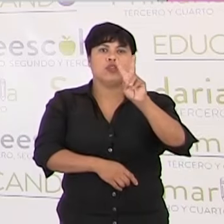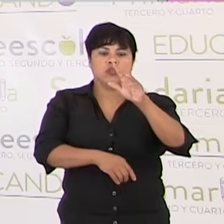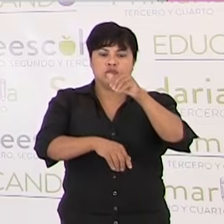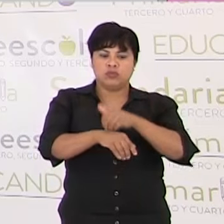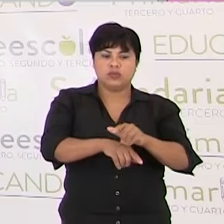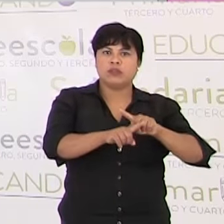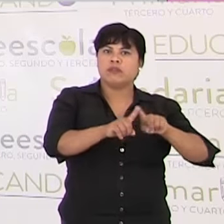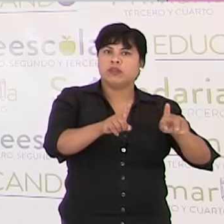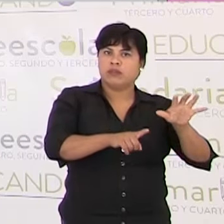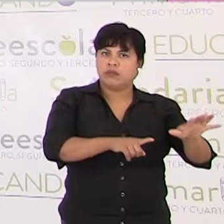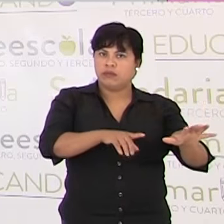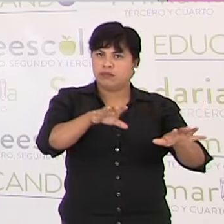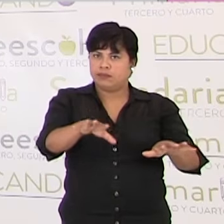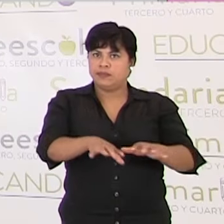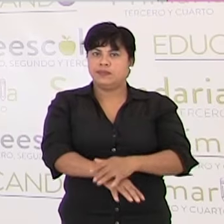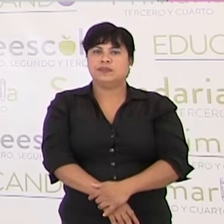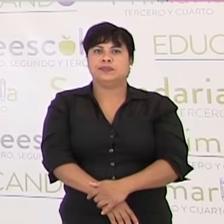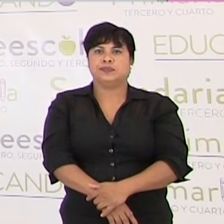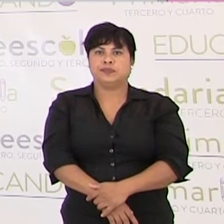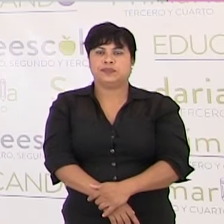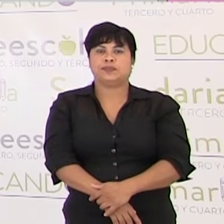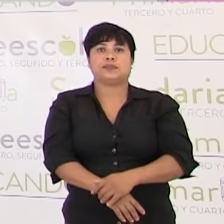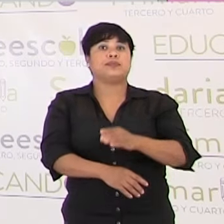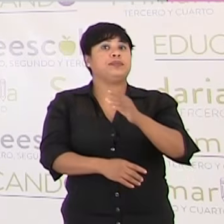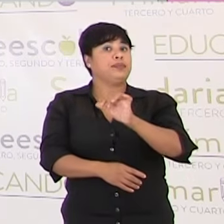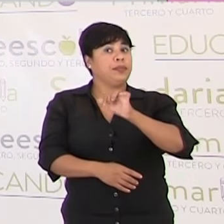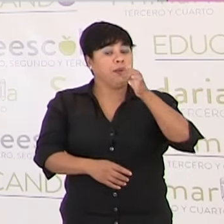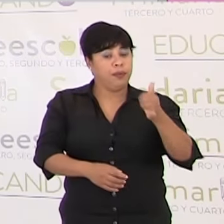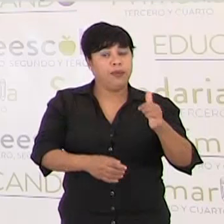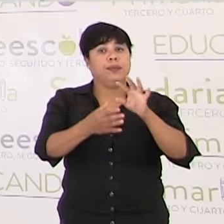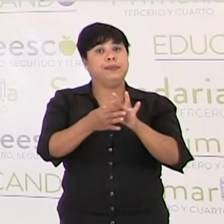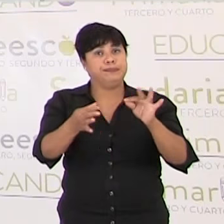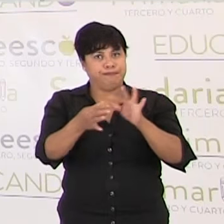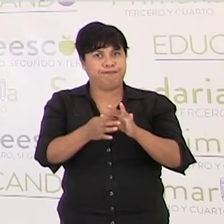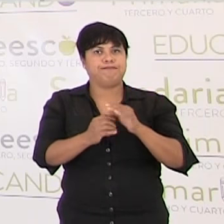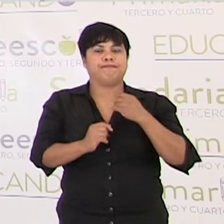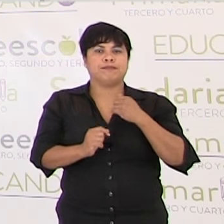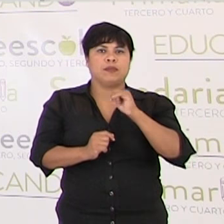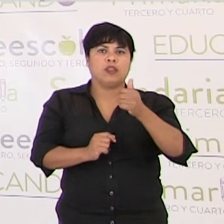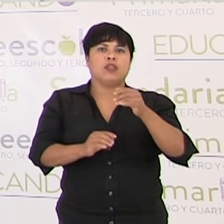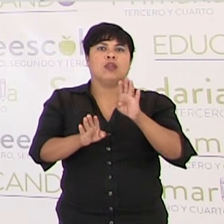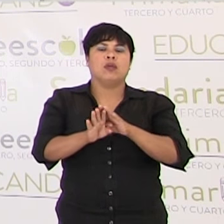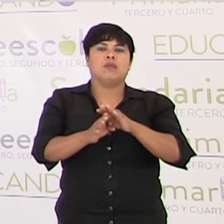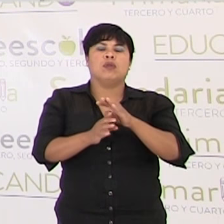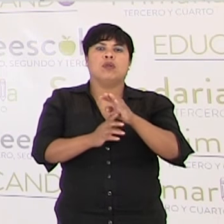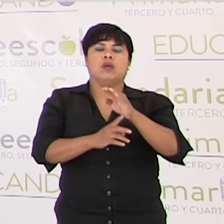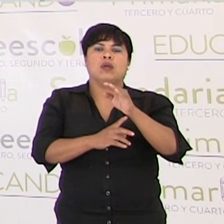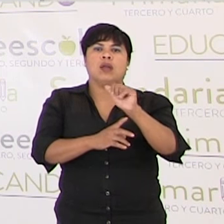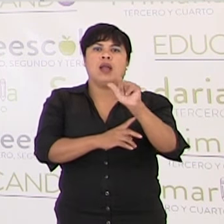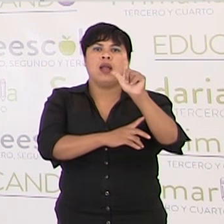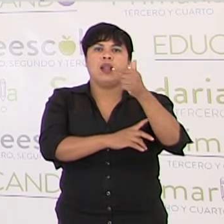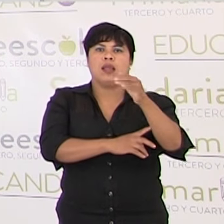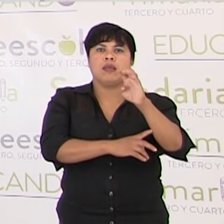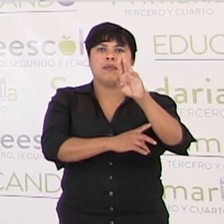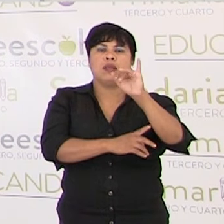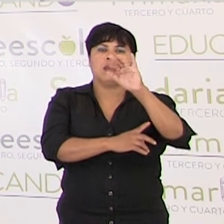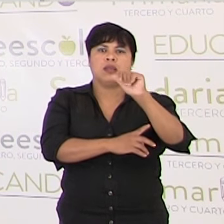números diferentes. Bueno, vamos con la otra expresión algebraica, que es